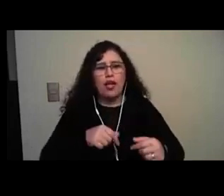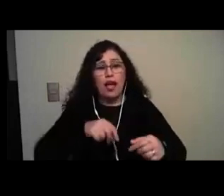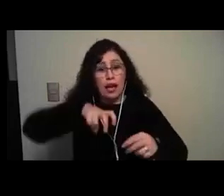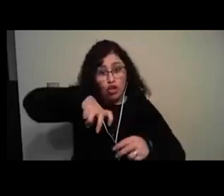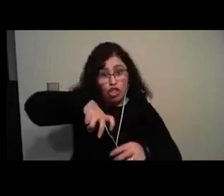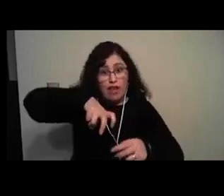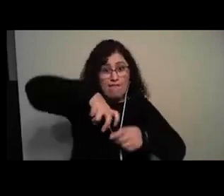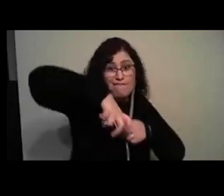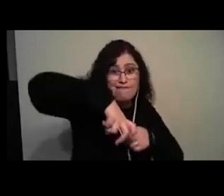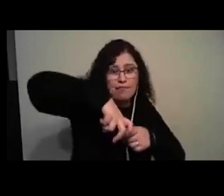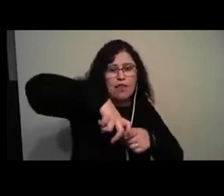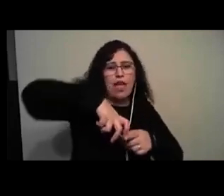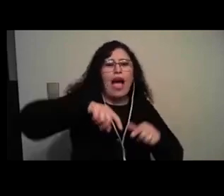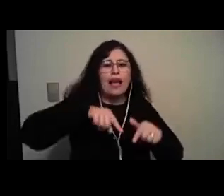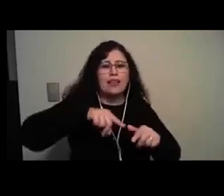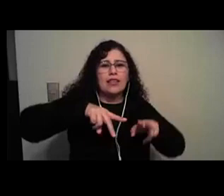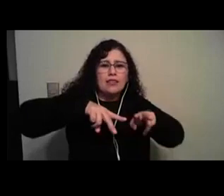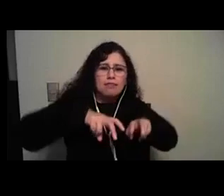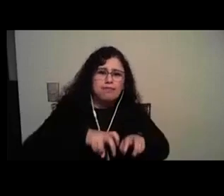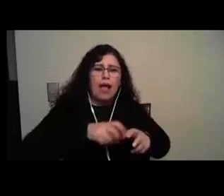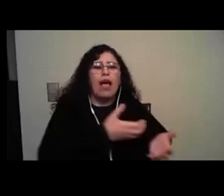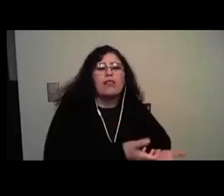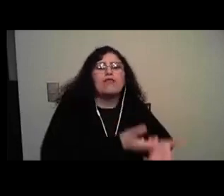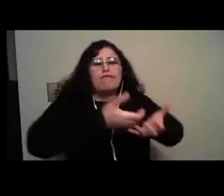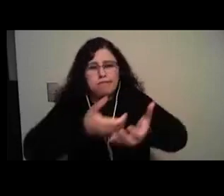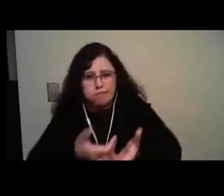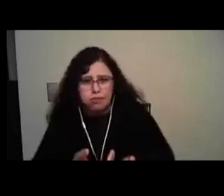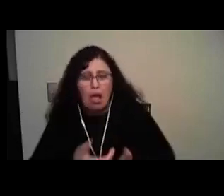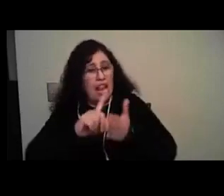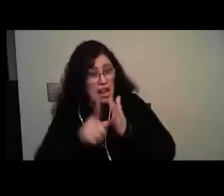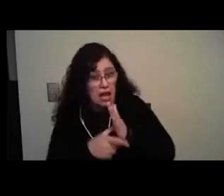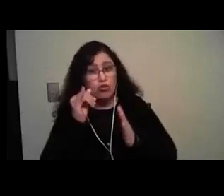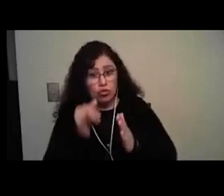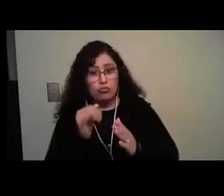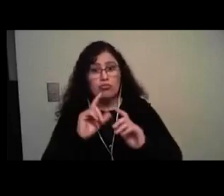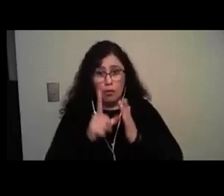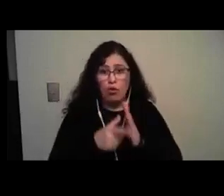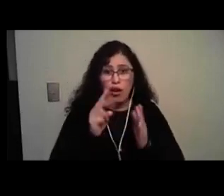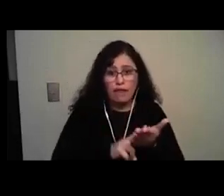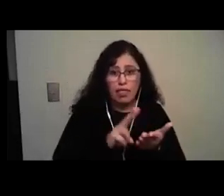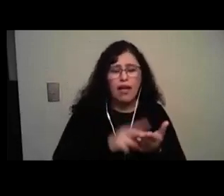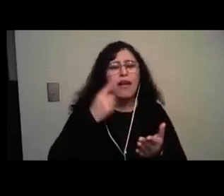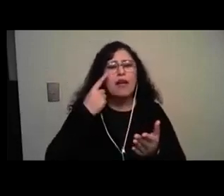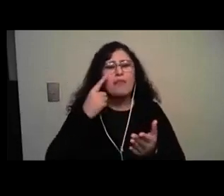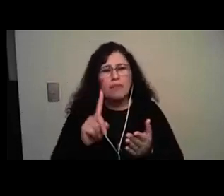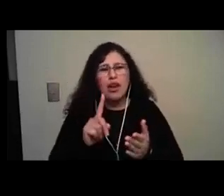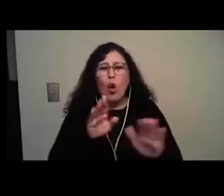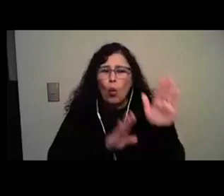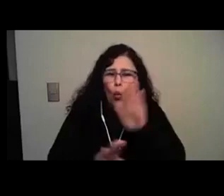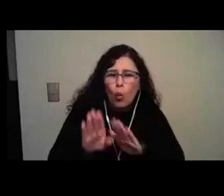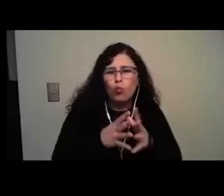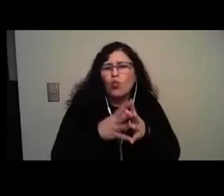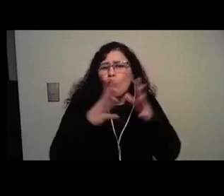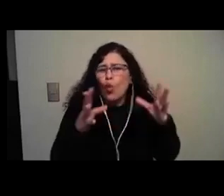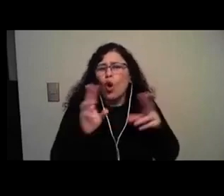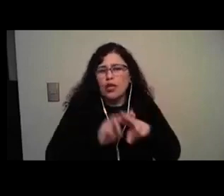desde ahí lo bajaba, ¿ya? Entonces era un proceso lento, ¿ya? Y que se hace como con harta precaución porque uno se puede ir